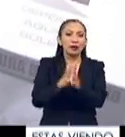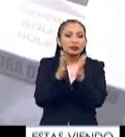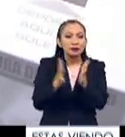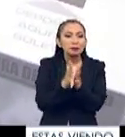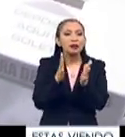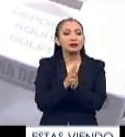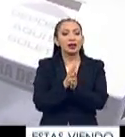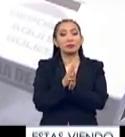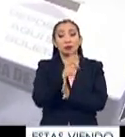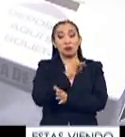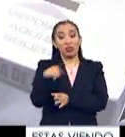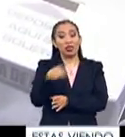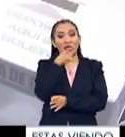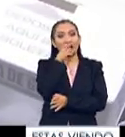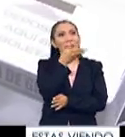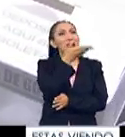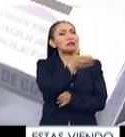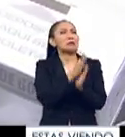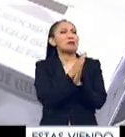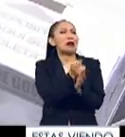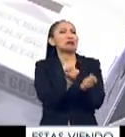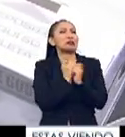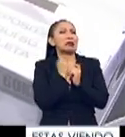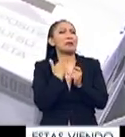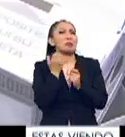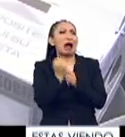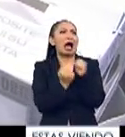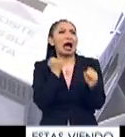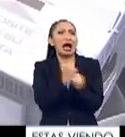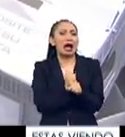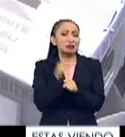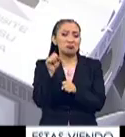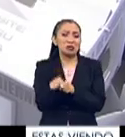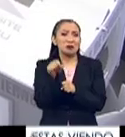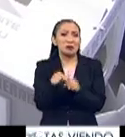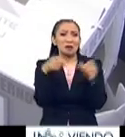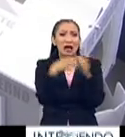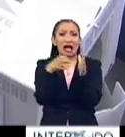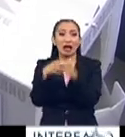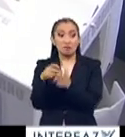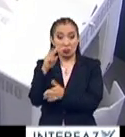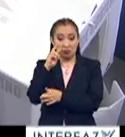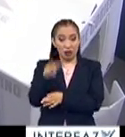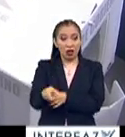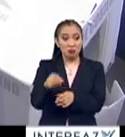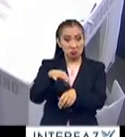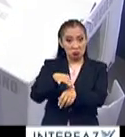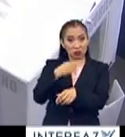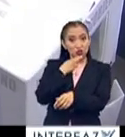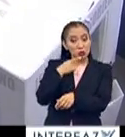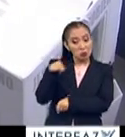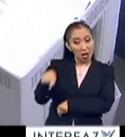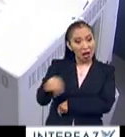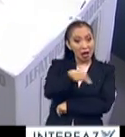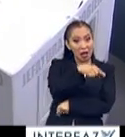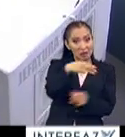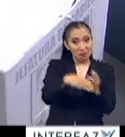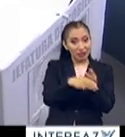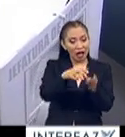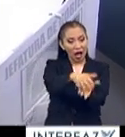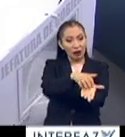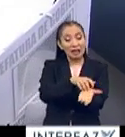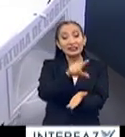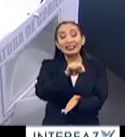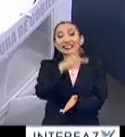Si pudieran hablar, ¿no? Si pudieran hablar, ya pedirían una indemnización por los años que llevan con nosotros. Una jubilación. Pero mira, eso justamente nos ha permitido para este año ahorrar